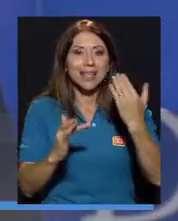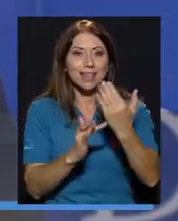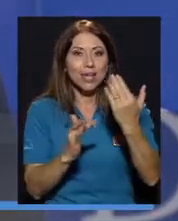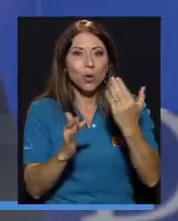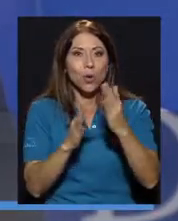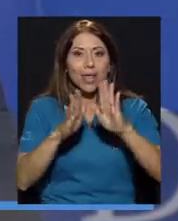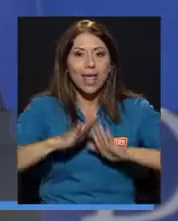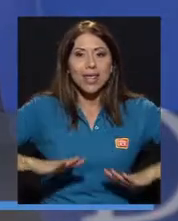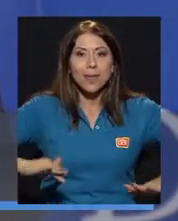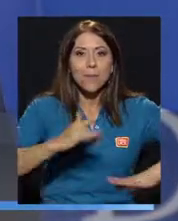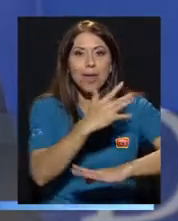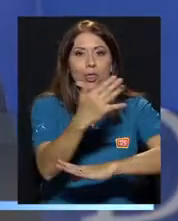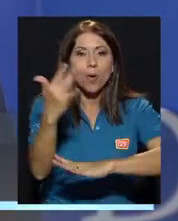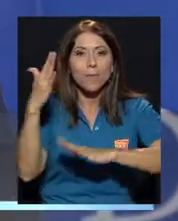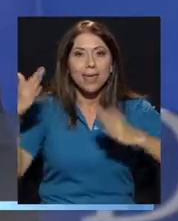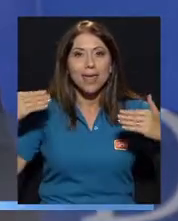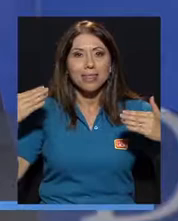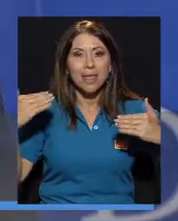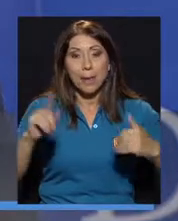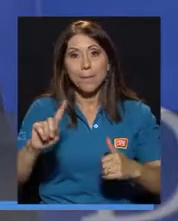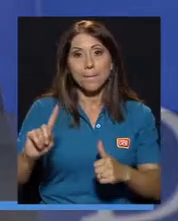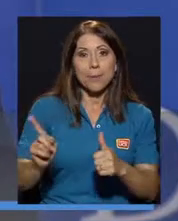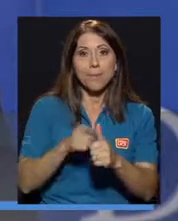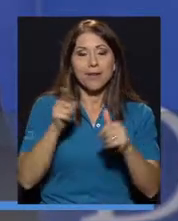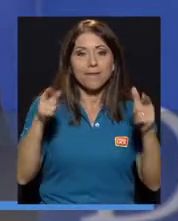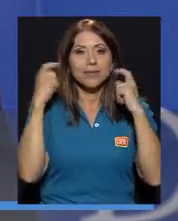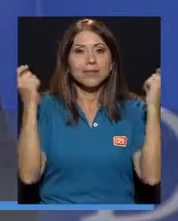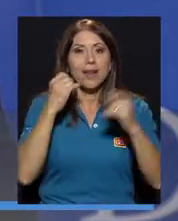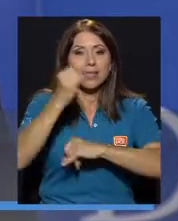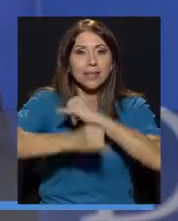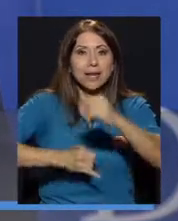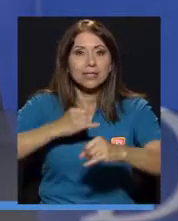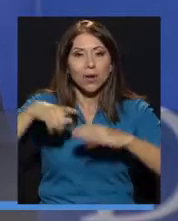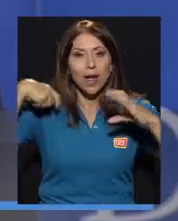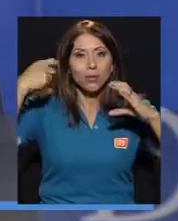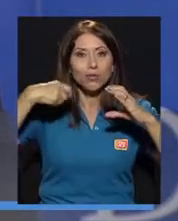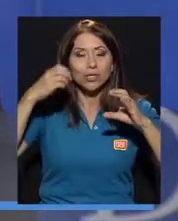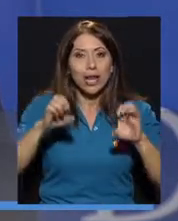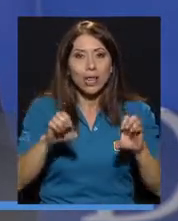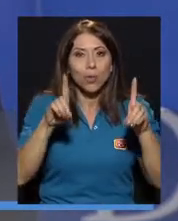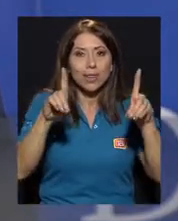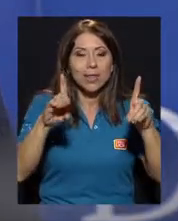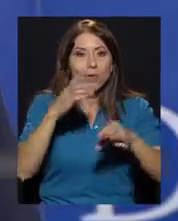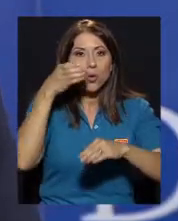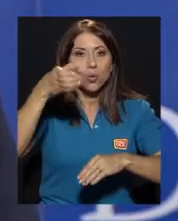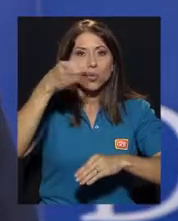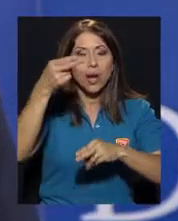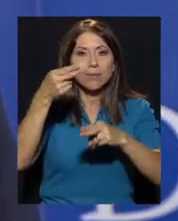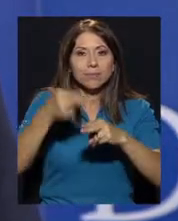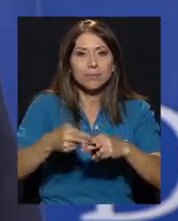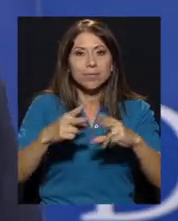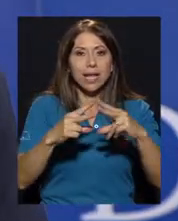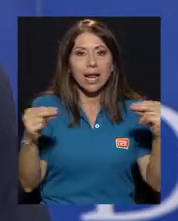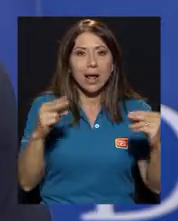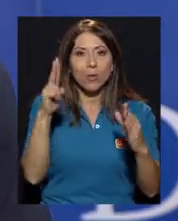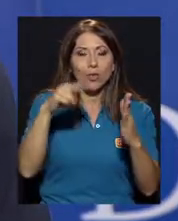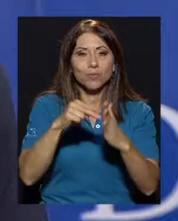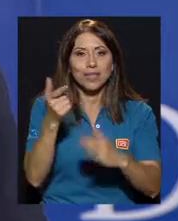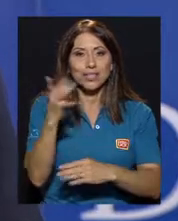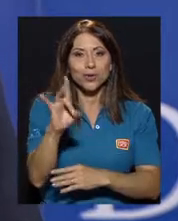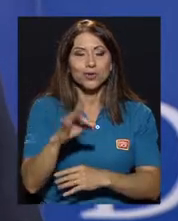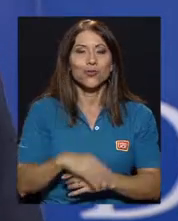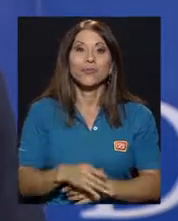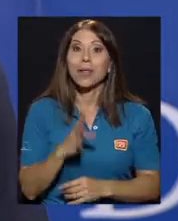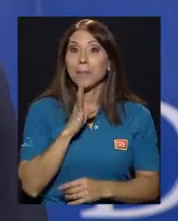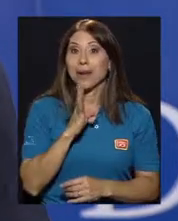medio ambiente esto en el primer festival internacional del audiovisual educativo y cultural nicaragua 2018